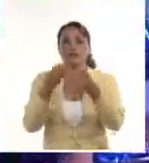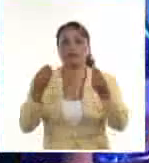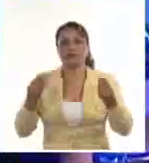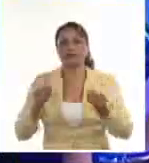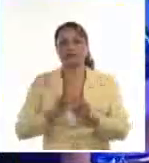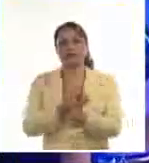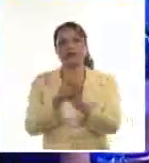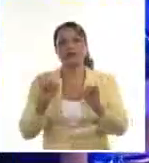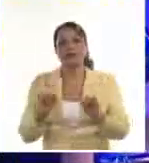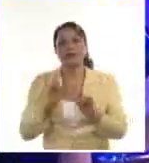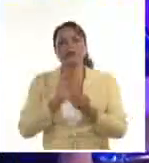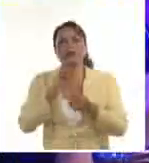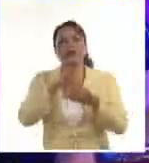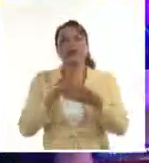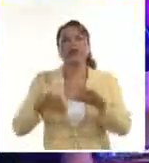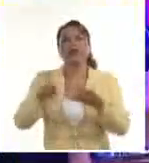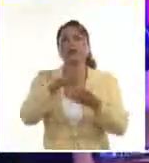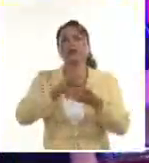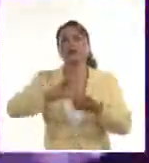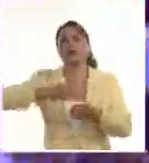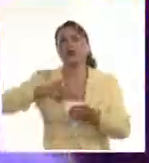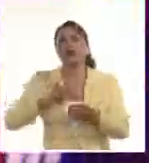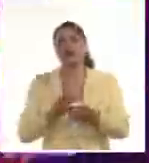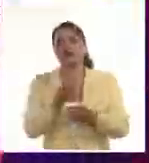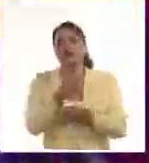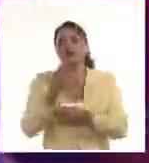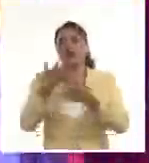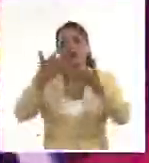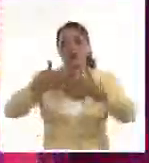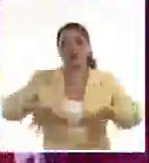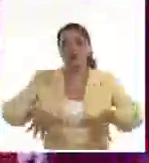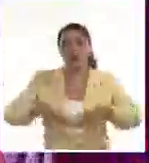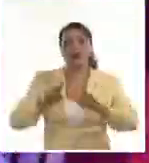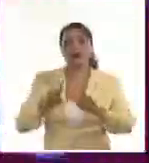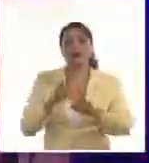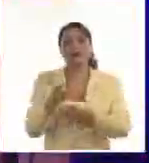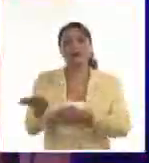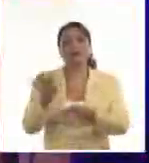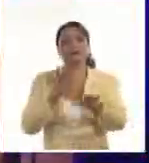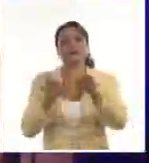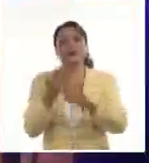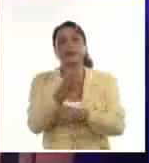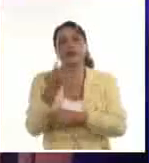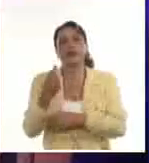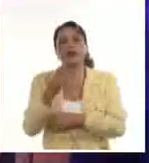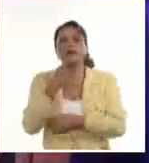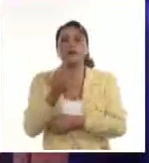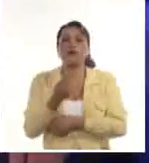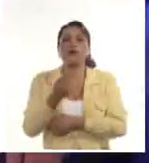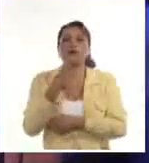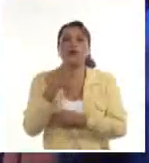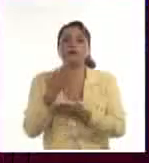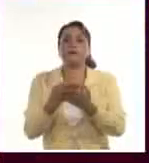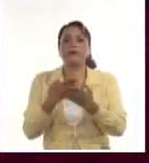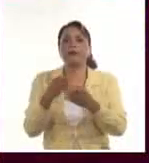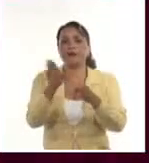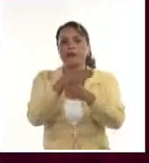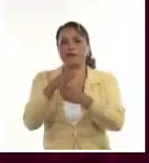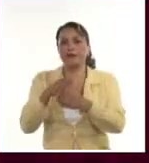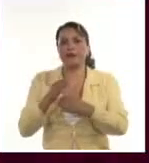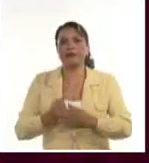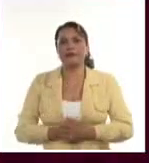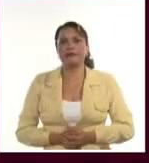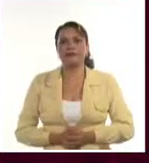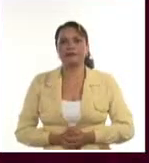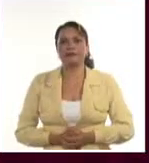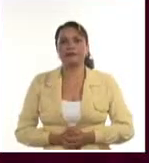a conformar la concepción artística de cada gala, las cuales responden cada una a una temática propia. Estás